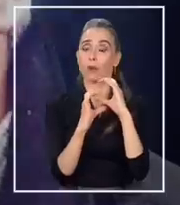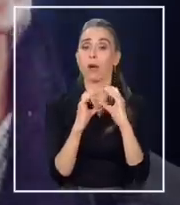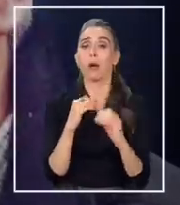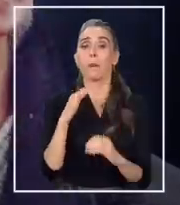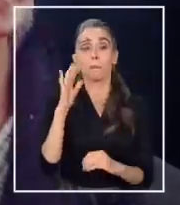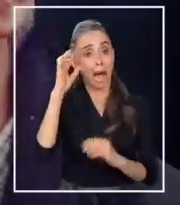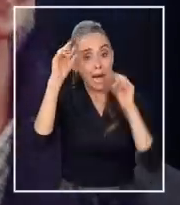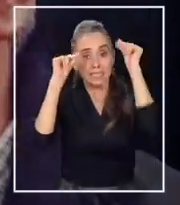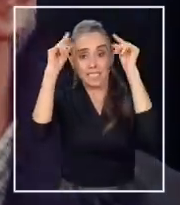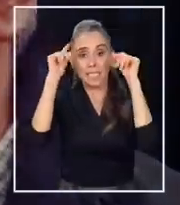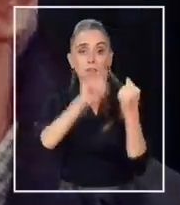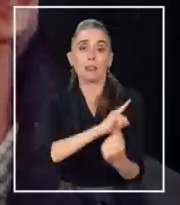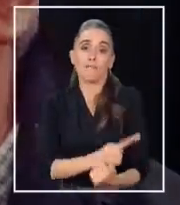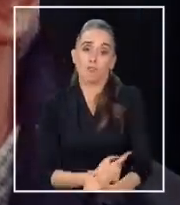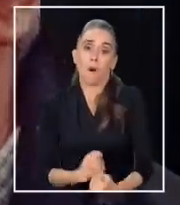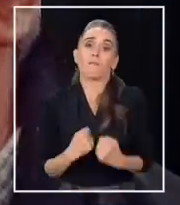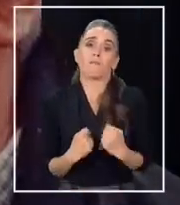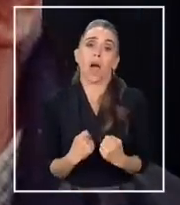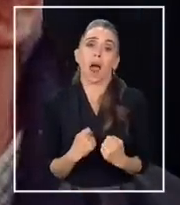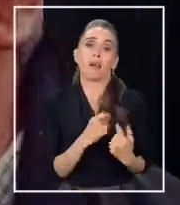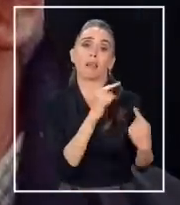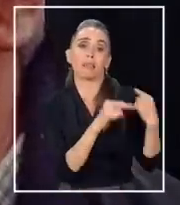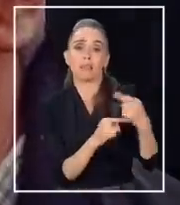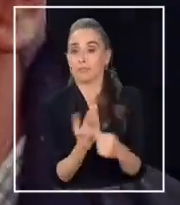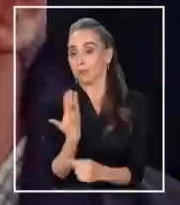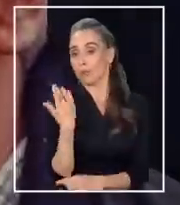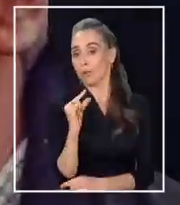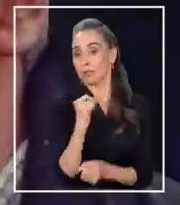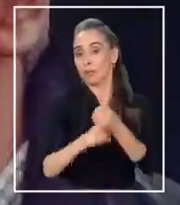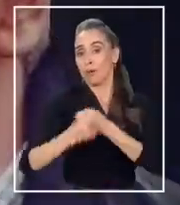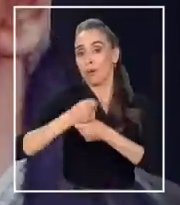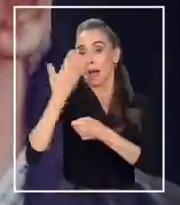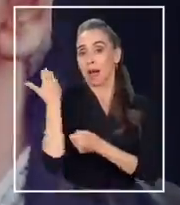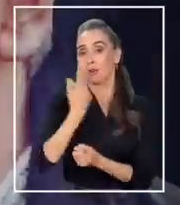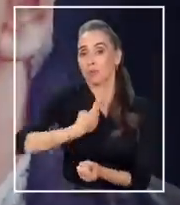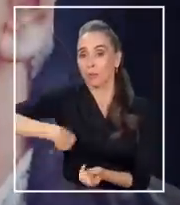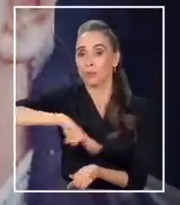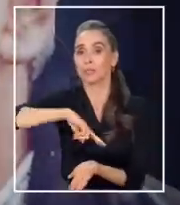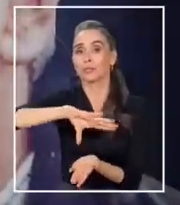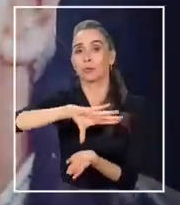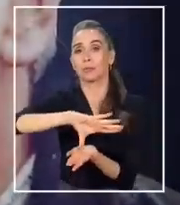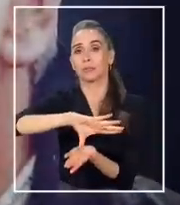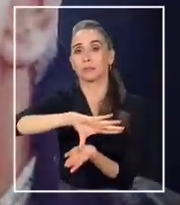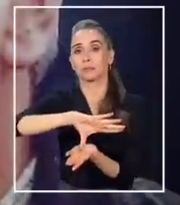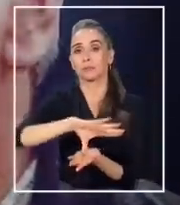más creativos y valientes de la historia reciente de nuestro país.